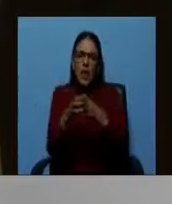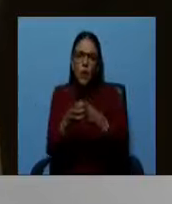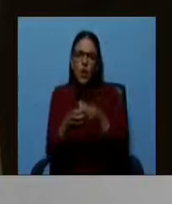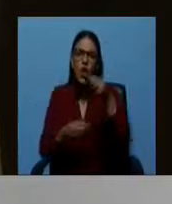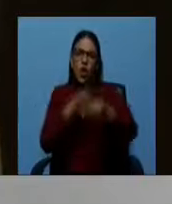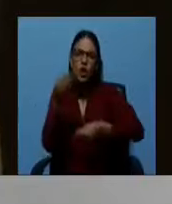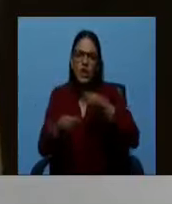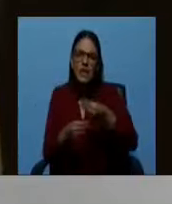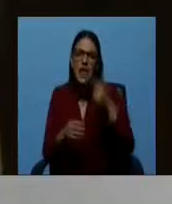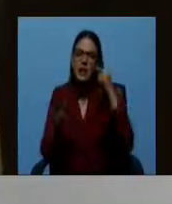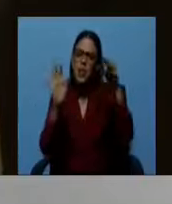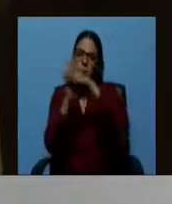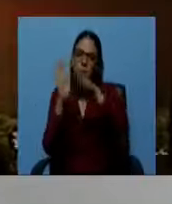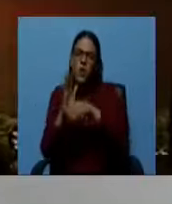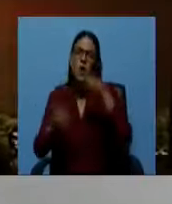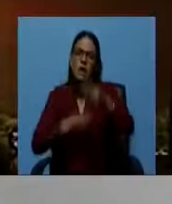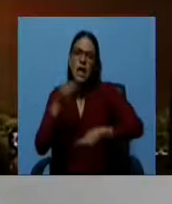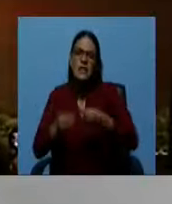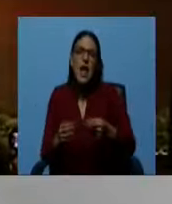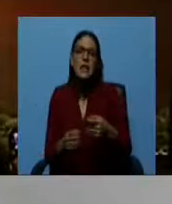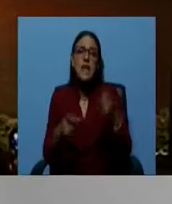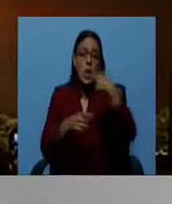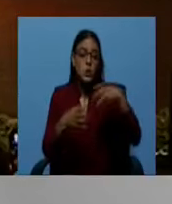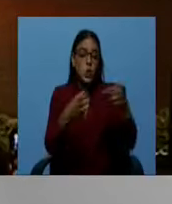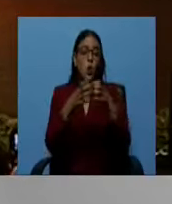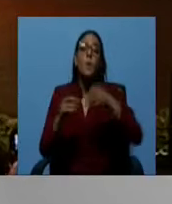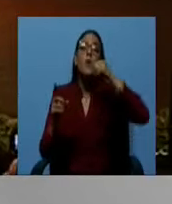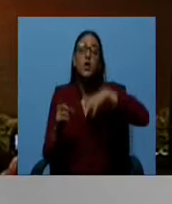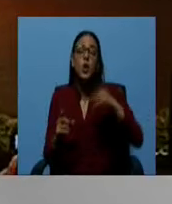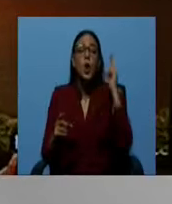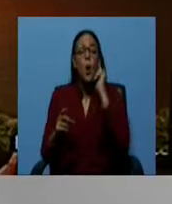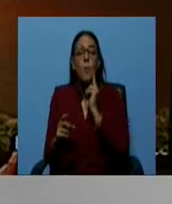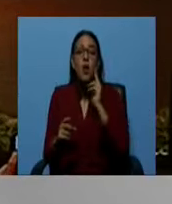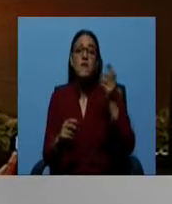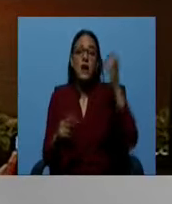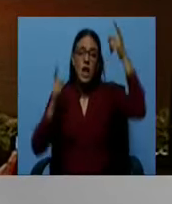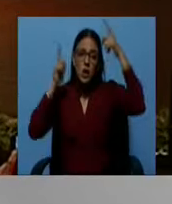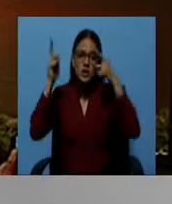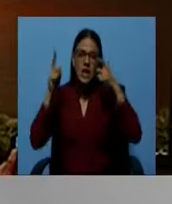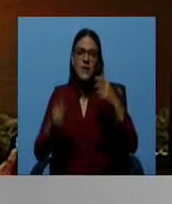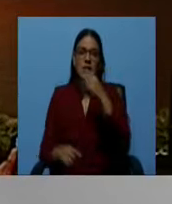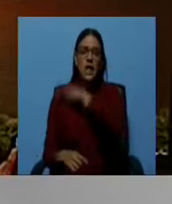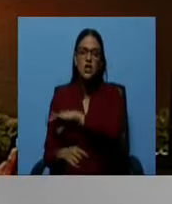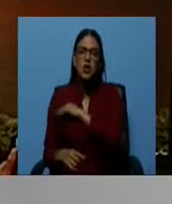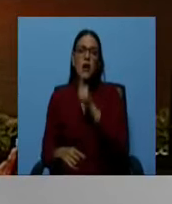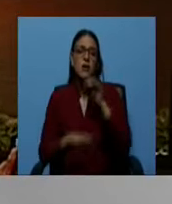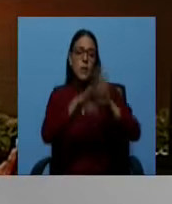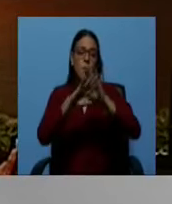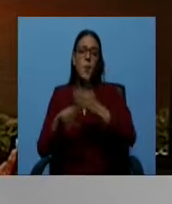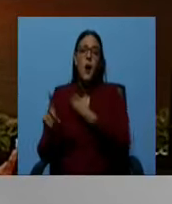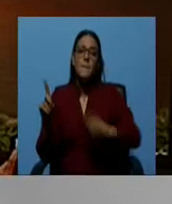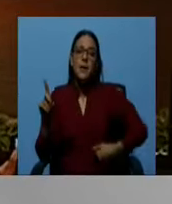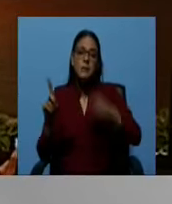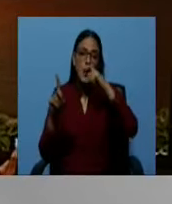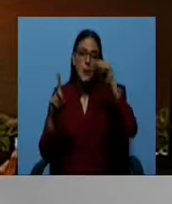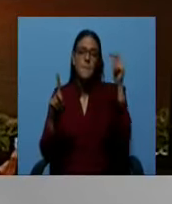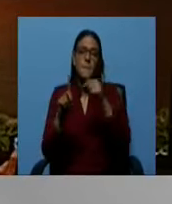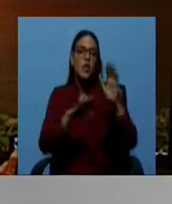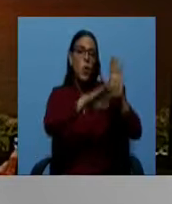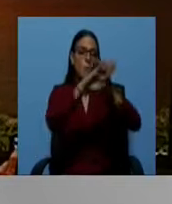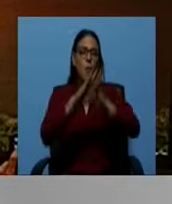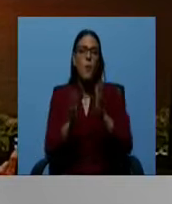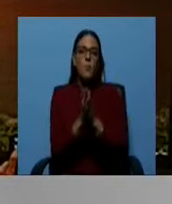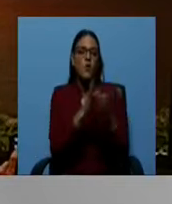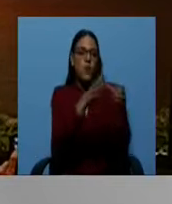en el contexto de lo que ha sido este bloque histórico bolivariano, popular, chavista y socialista convocado por el presidente de la República Bolivariana de Venezuela,